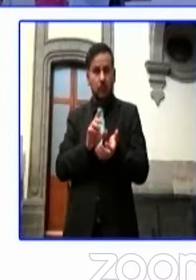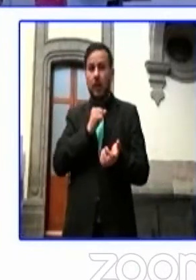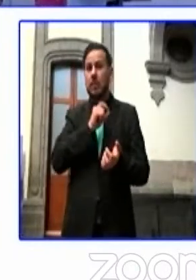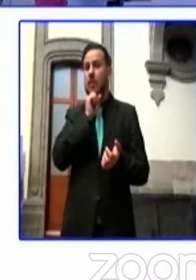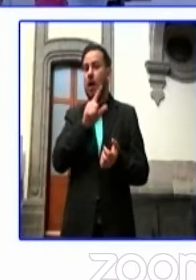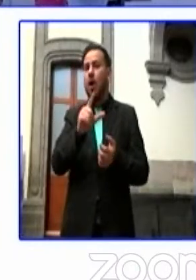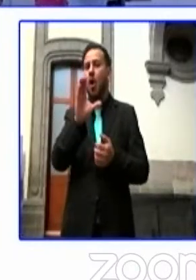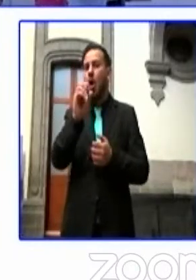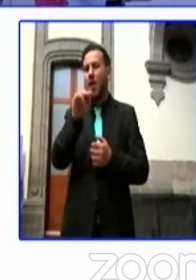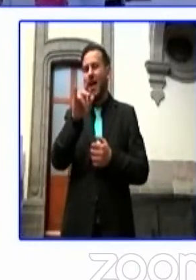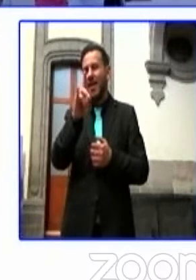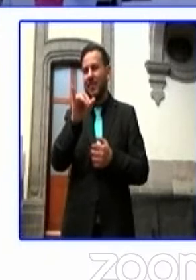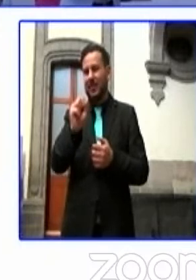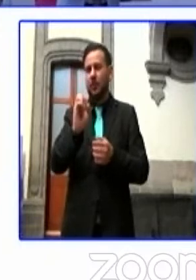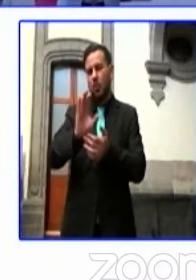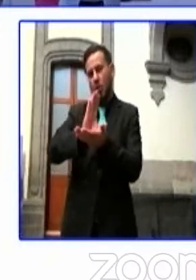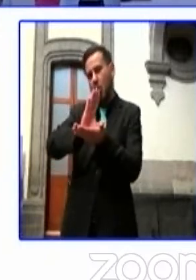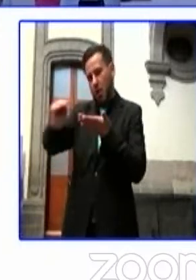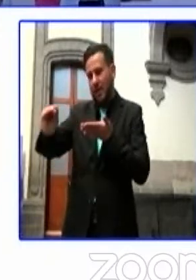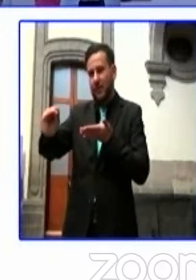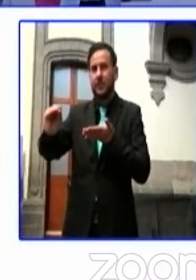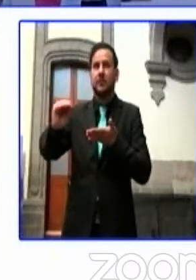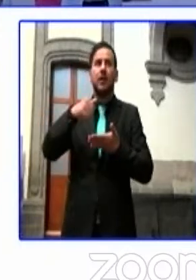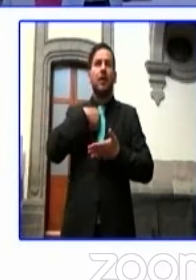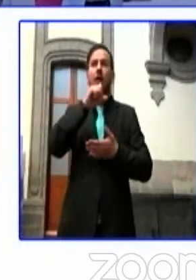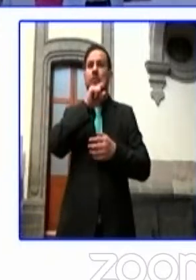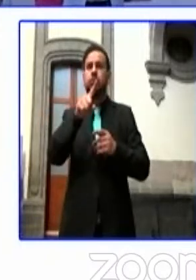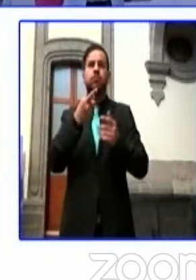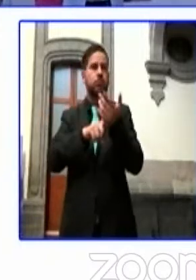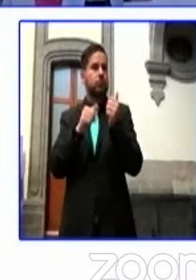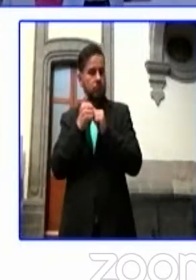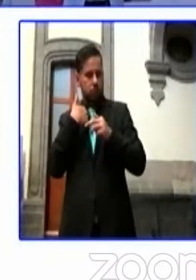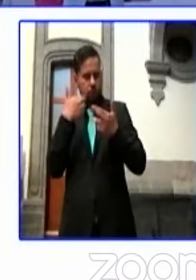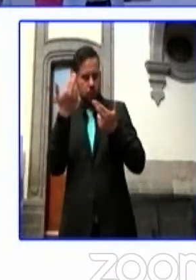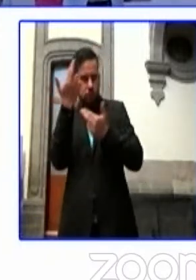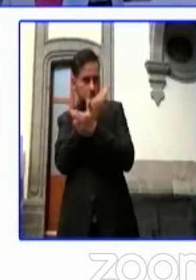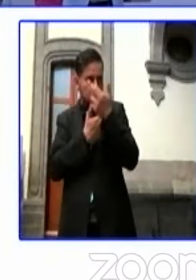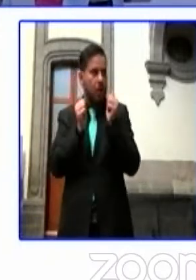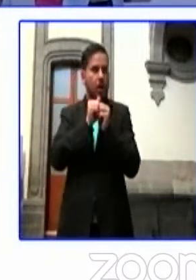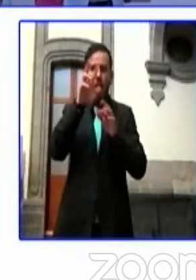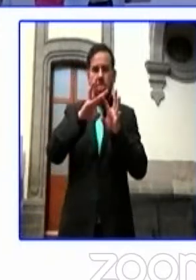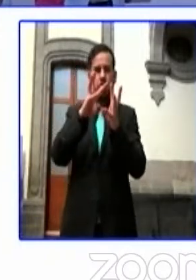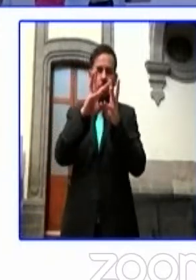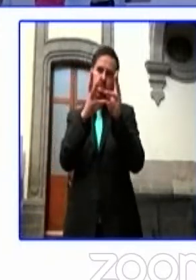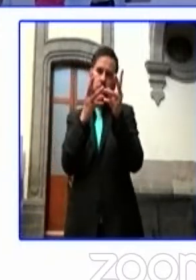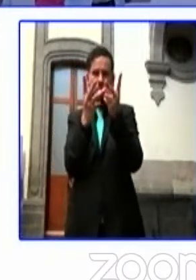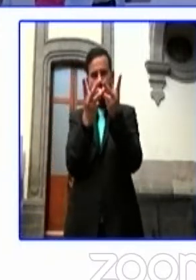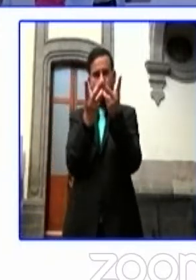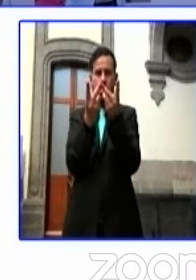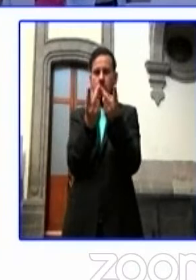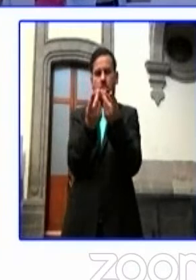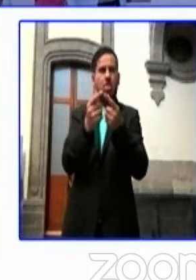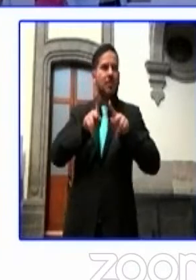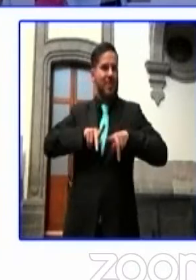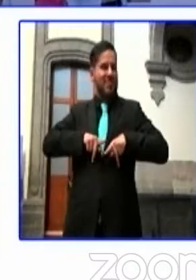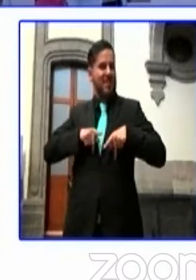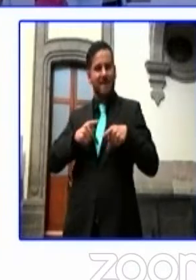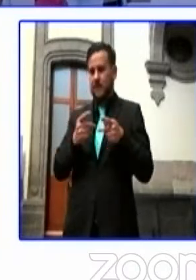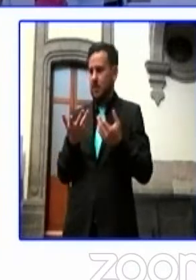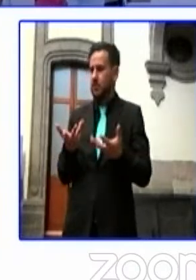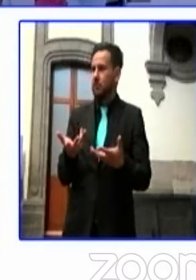como CONADIS, el cual también observamos que se ha debilitado en los últimos años hasta el